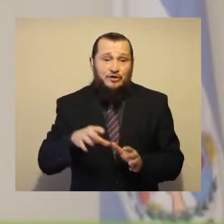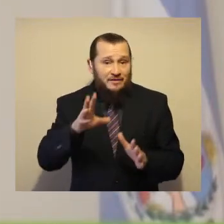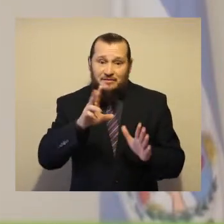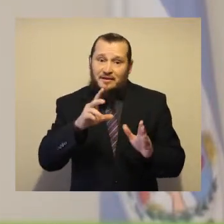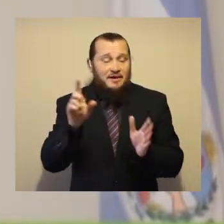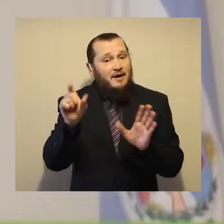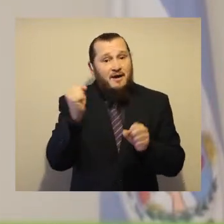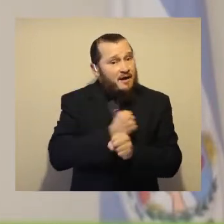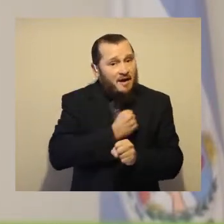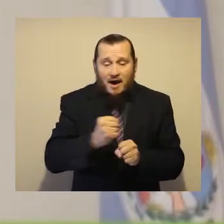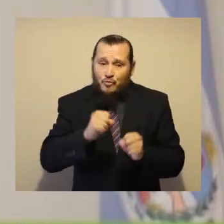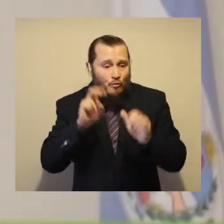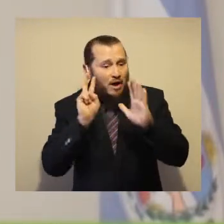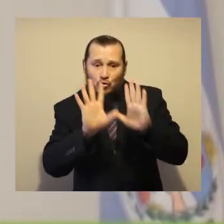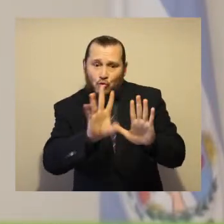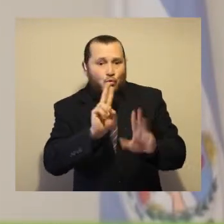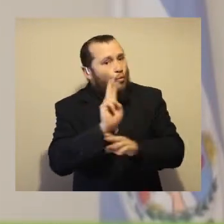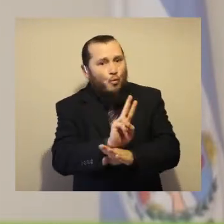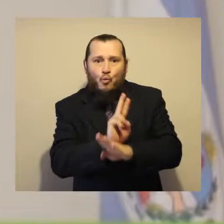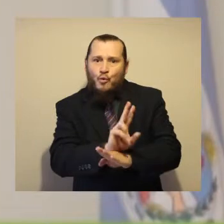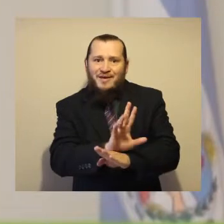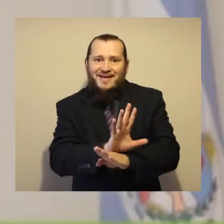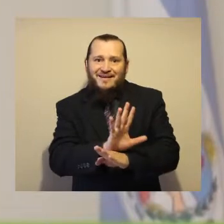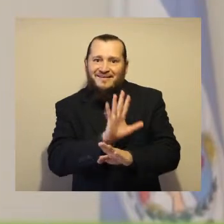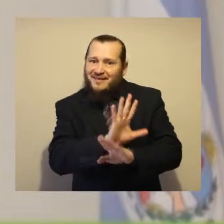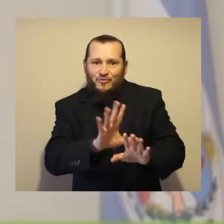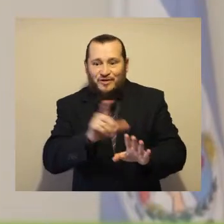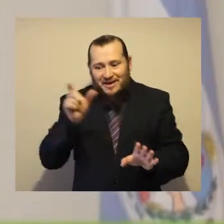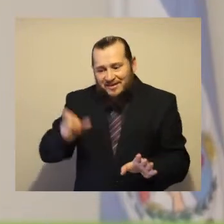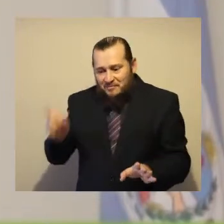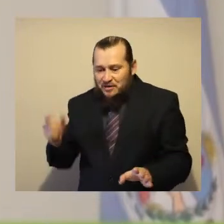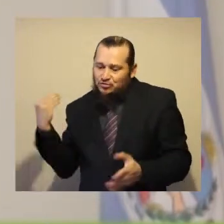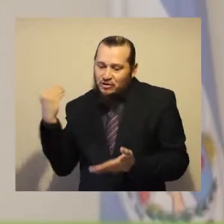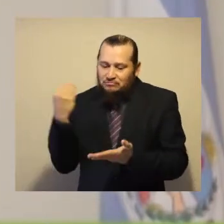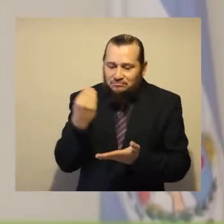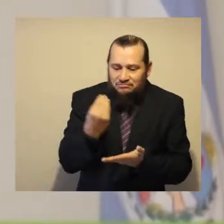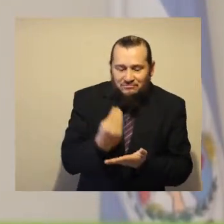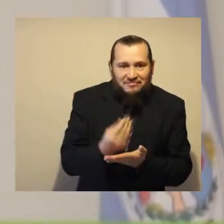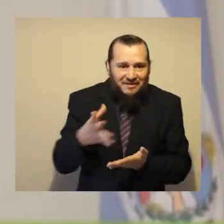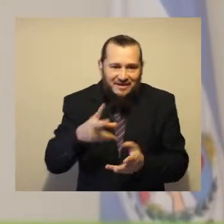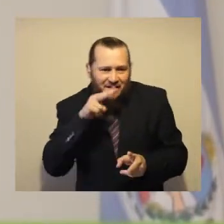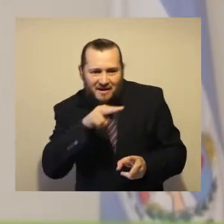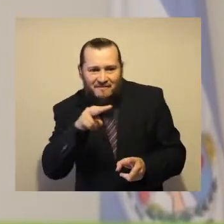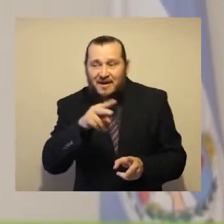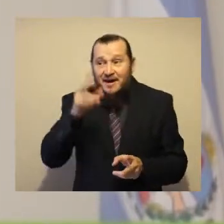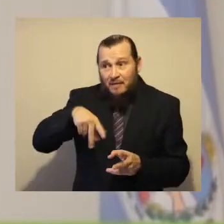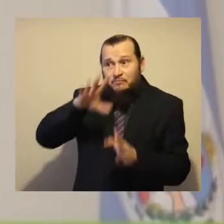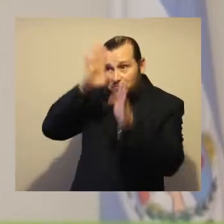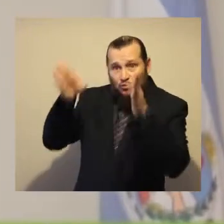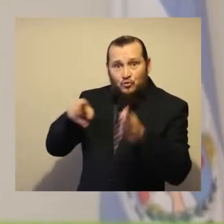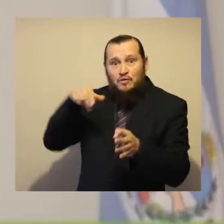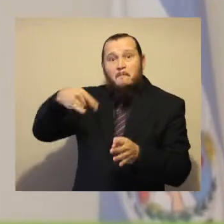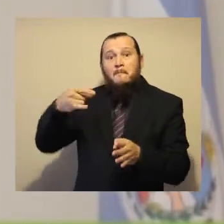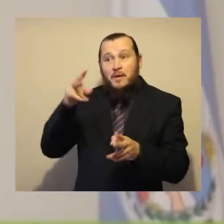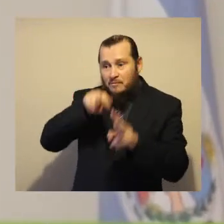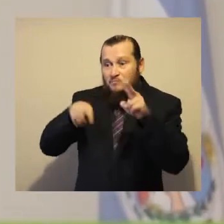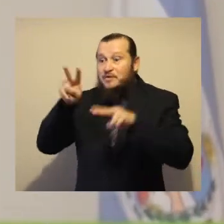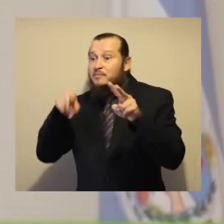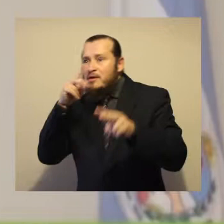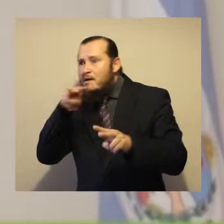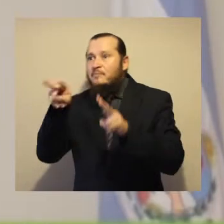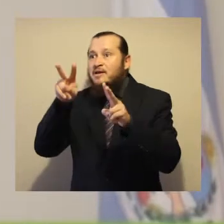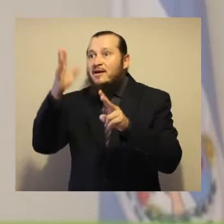reserva paleontológica. He pensado que las personas que asistan y puedan apreciar el museo también tengan una segunda